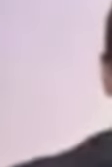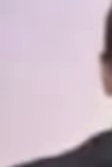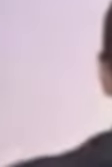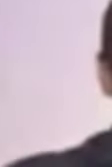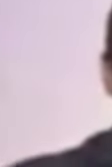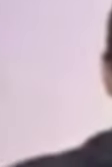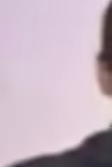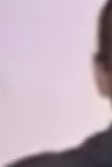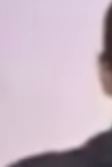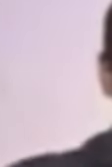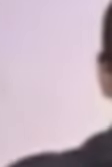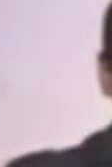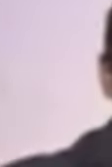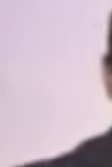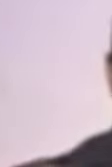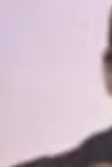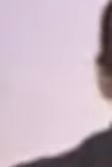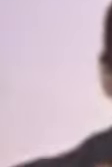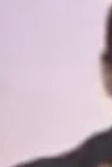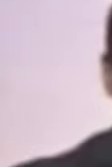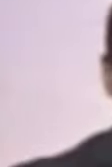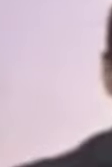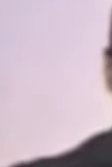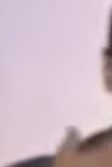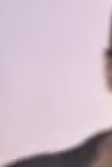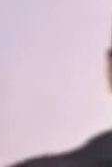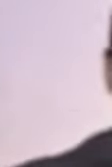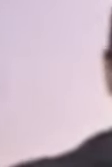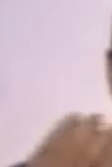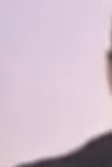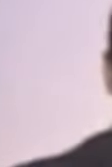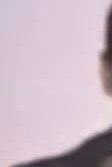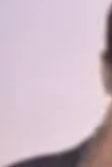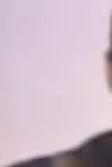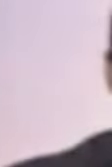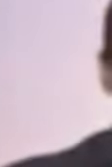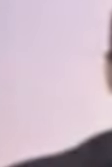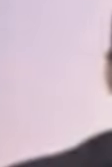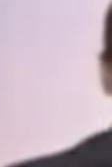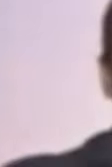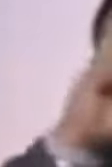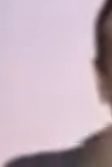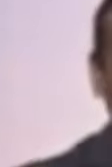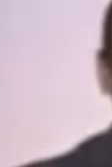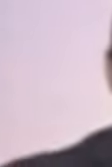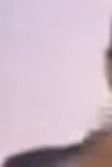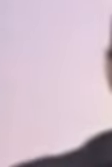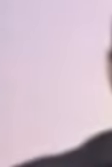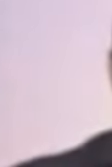Estado. Es una arbitrariedad que el Congreso elija presidentes de la República por encima de la voluntad